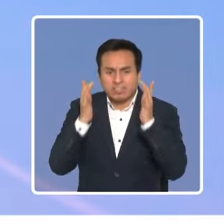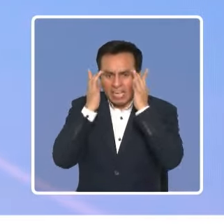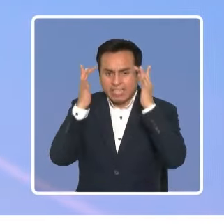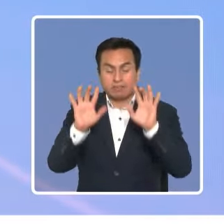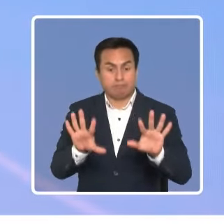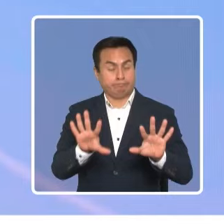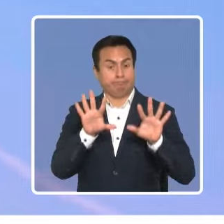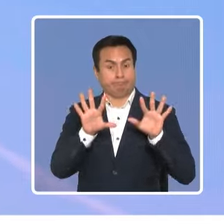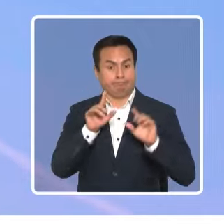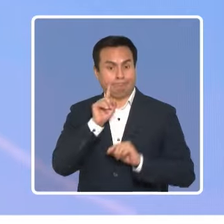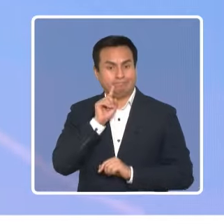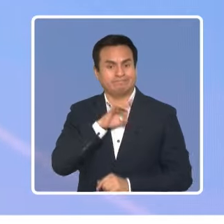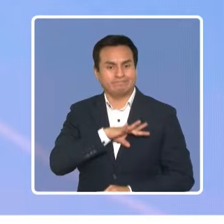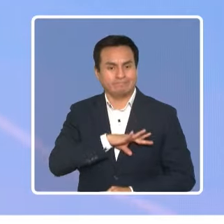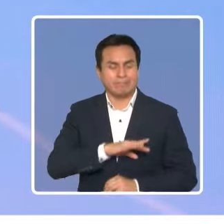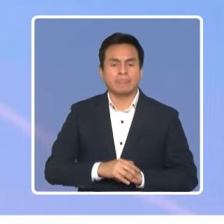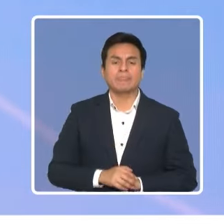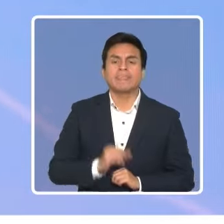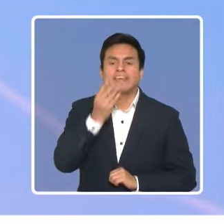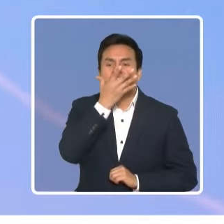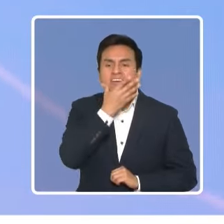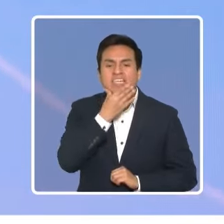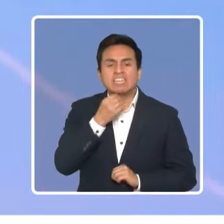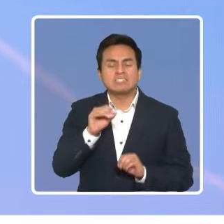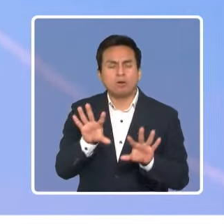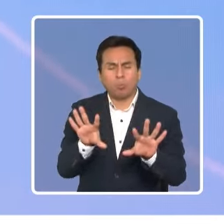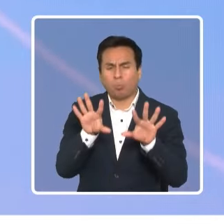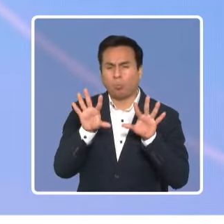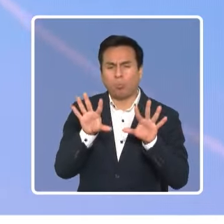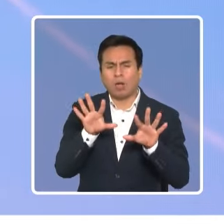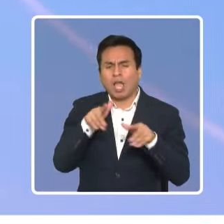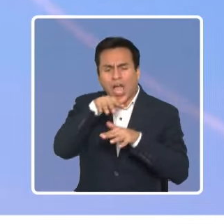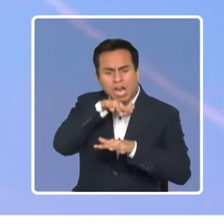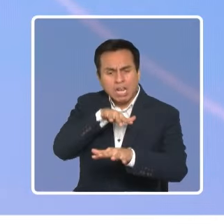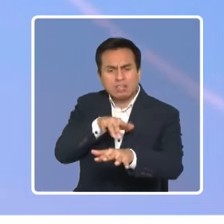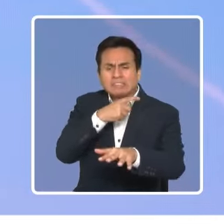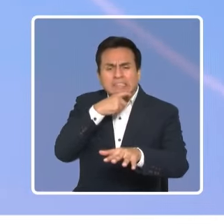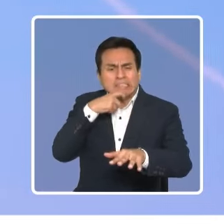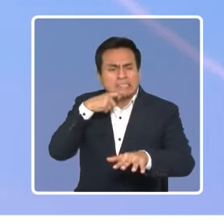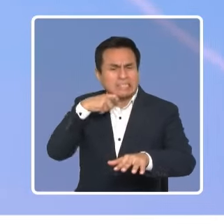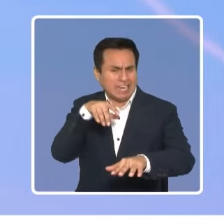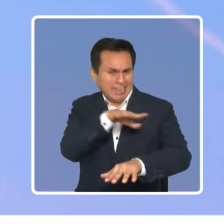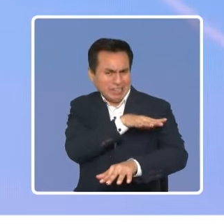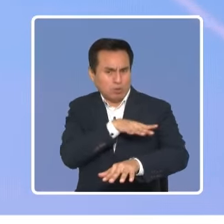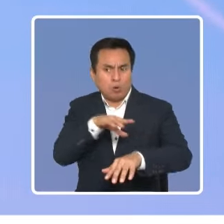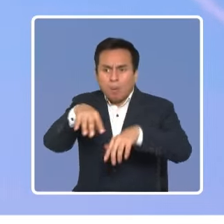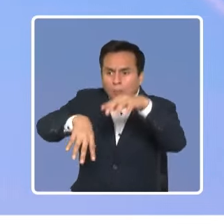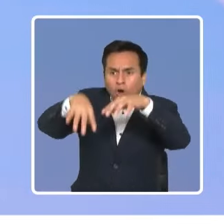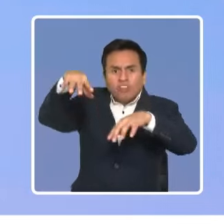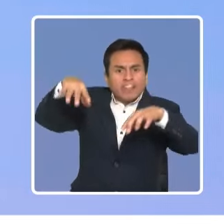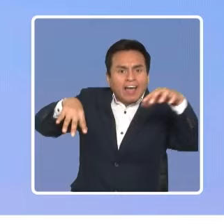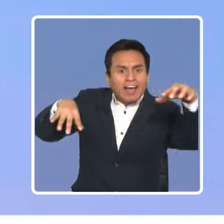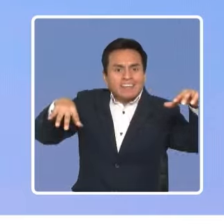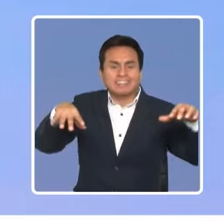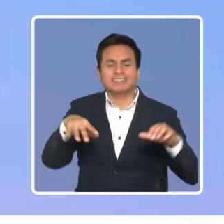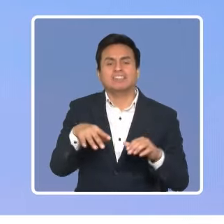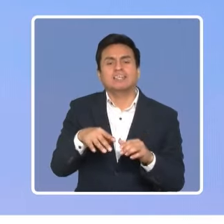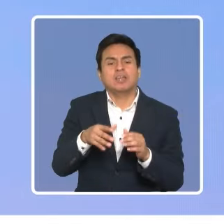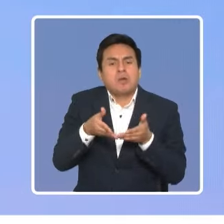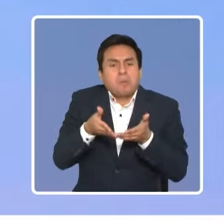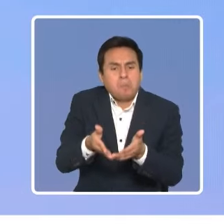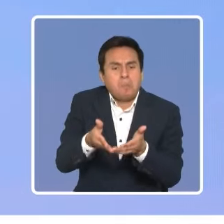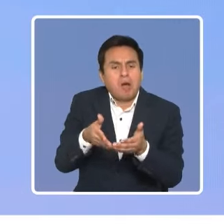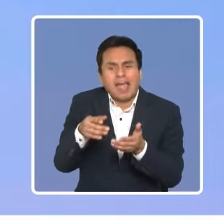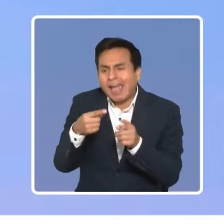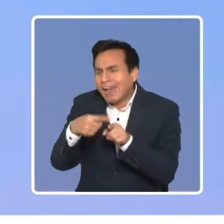talento impresionante. La belleza desbordante de sus ríos y desiertos, de sus montañas, de sus